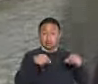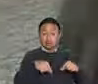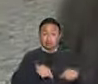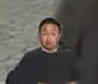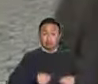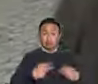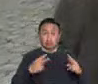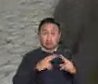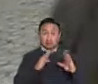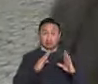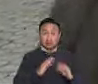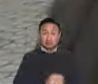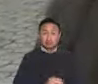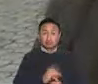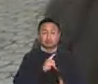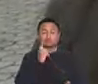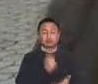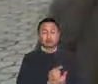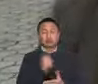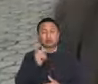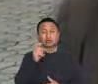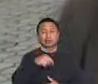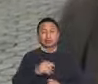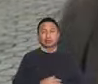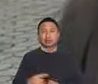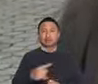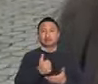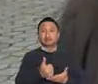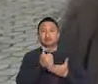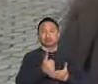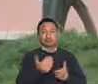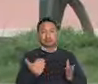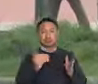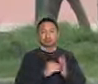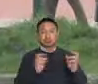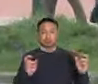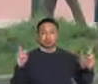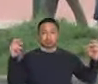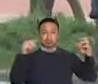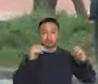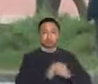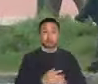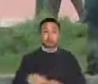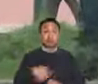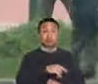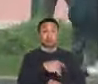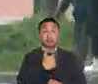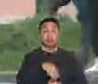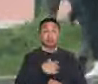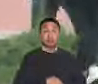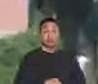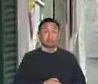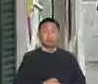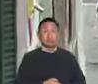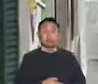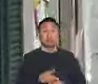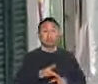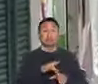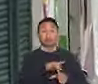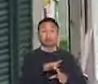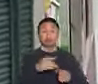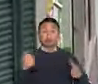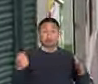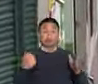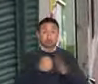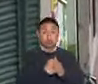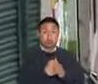aquí, sí, es necesario que nos vuelvan a poner el puente. Los vecinos corren riesgo de ser víctimas de accidentes. Además,